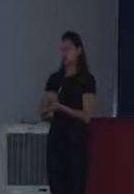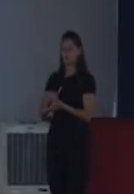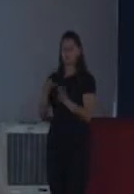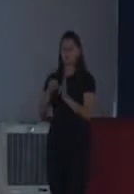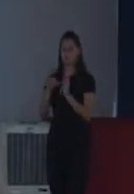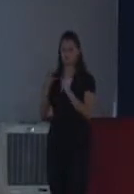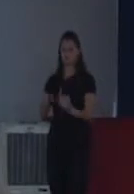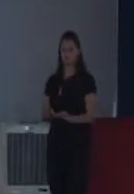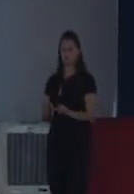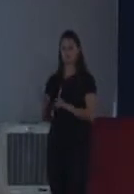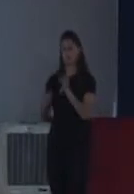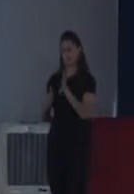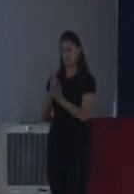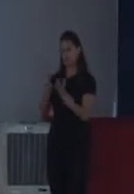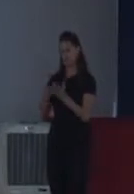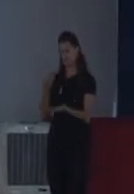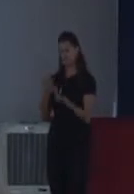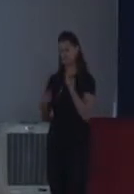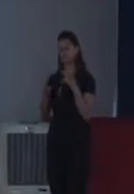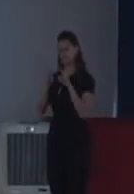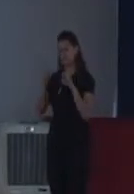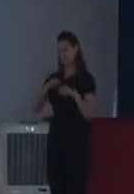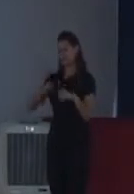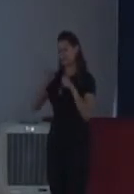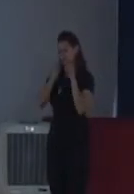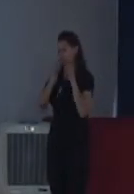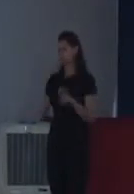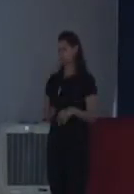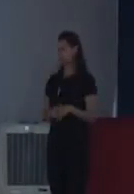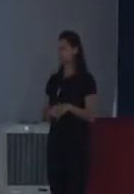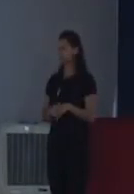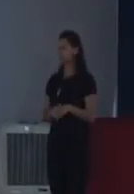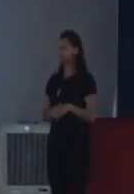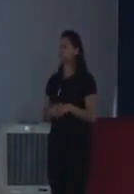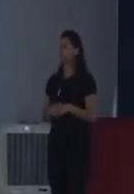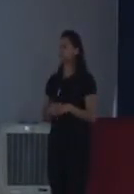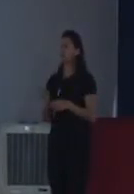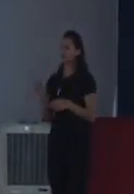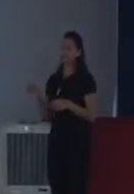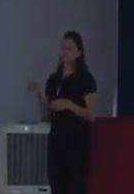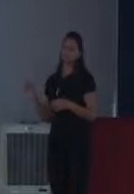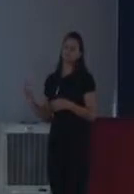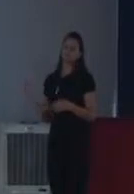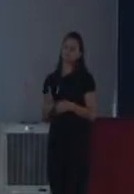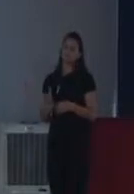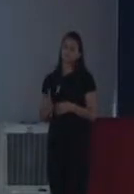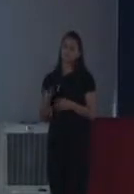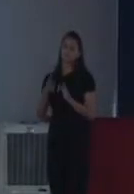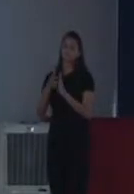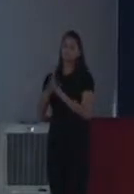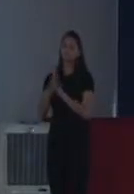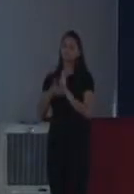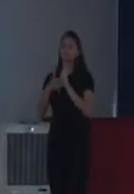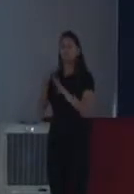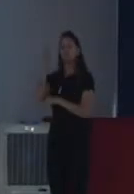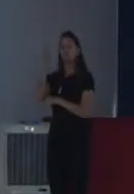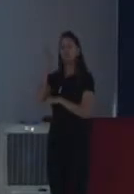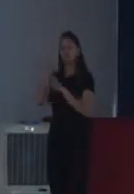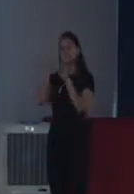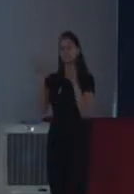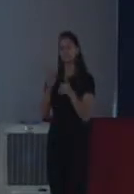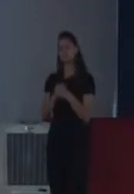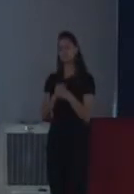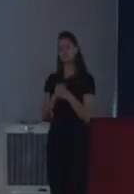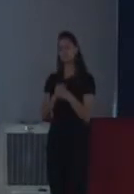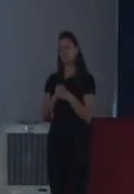artículos y algunos libros de consulta sobre el tema de derechos humanos. Y nos va a desarrollar la conferencia sobre el